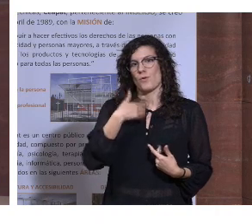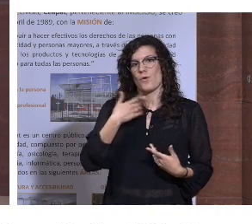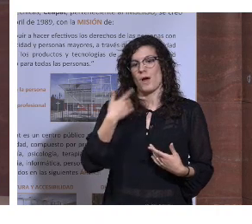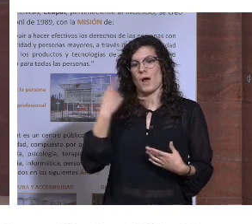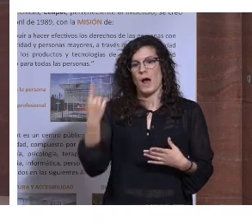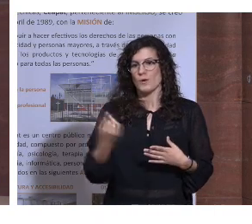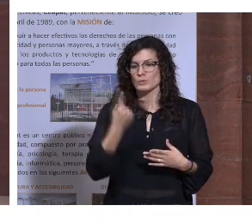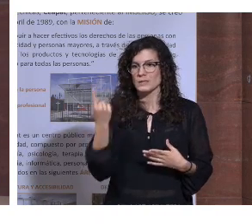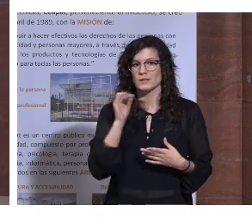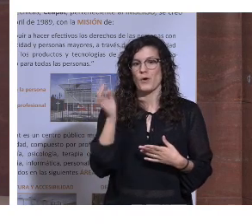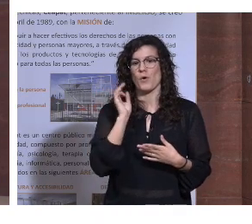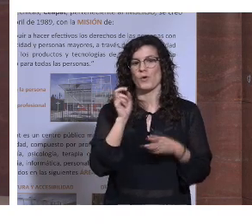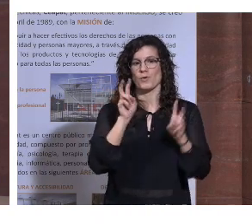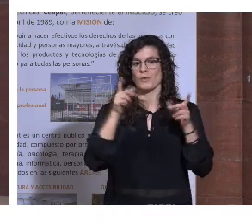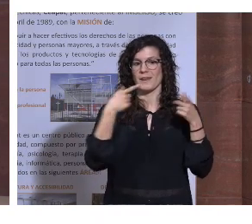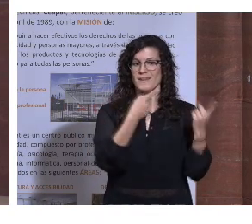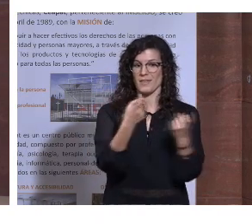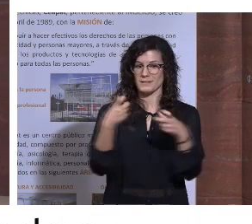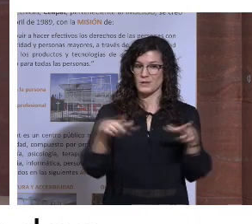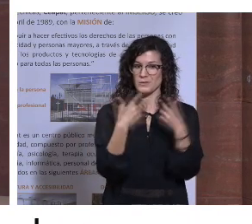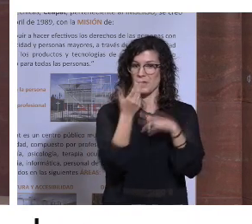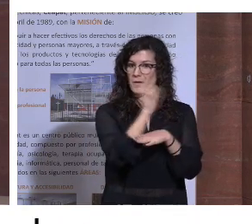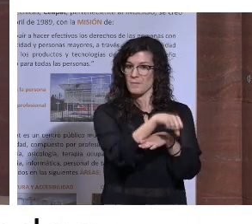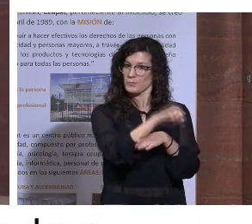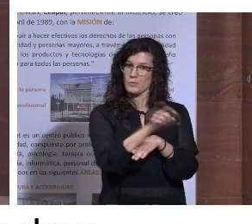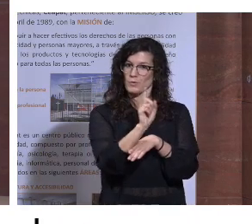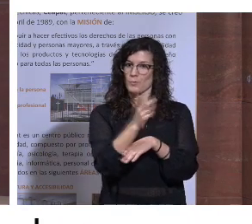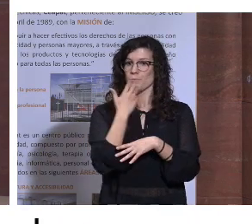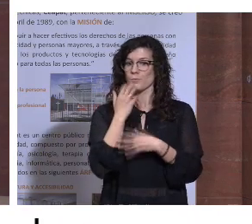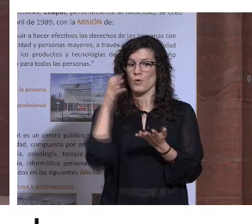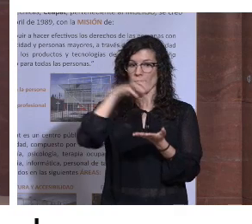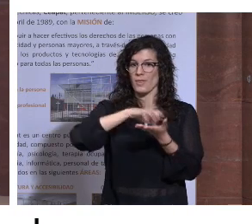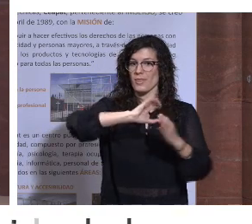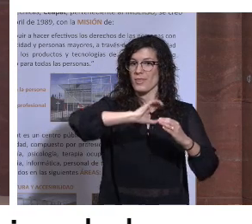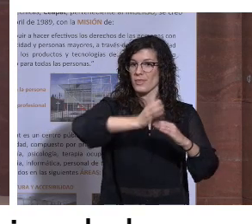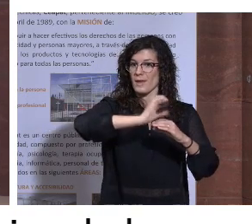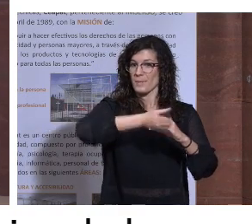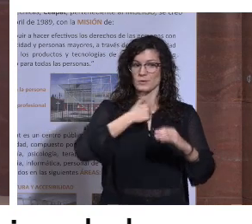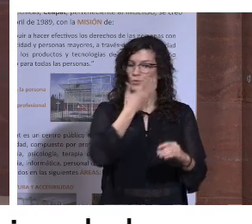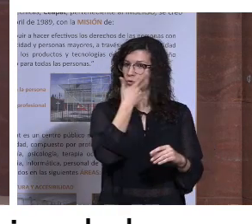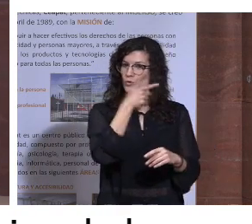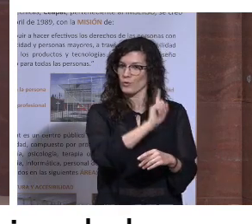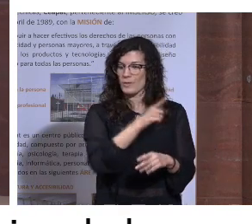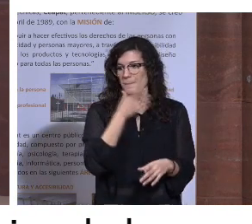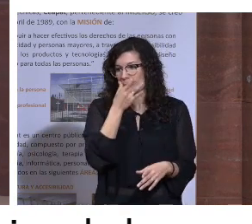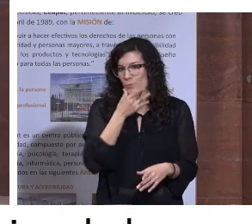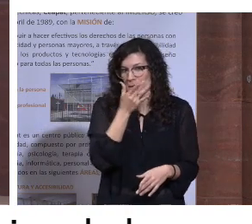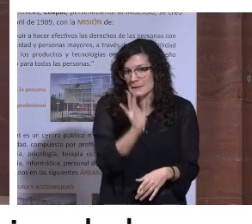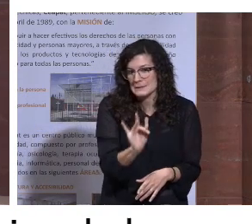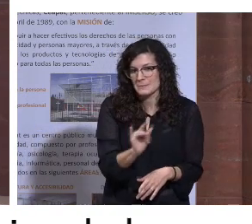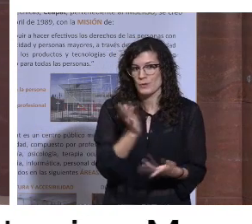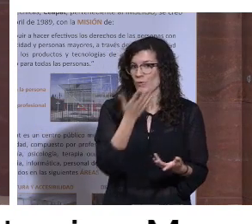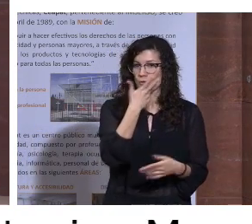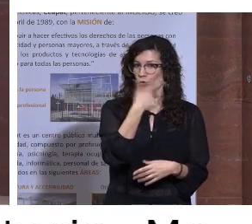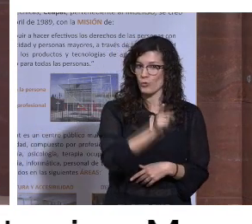a las necesidades sociales y desconocía la existencia del CEAPAD hasta que llegué al Ministerio. Me avergüenzo de ello, pero es que es así. Pero puede